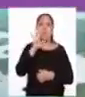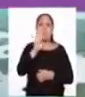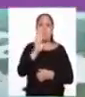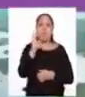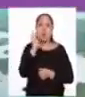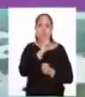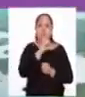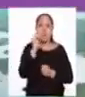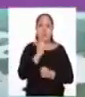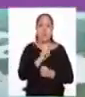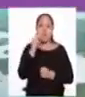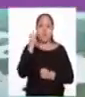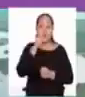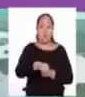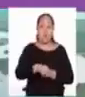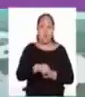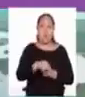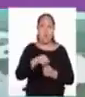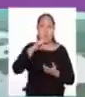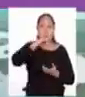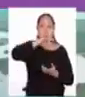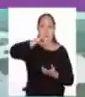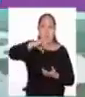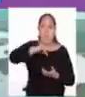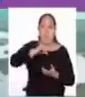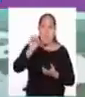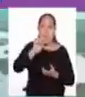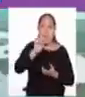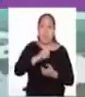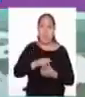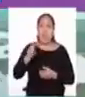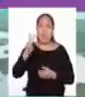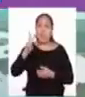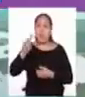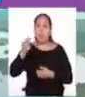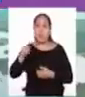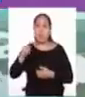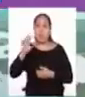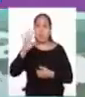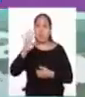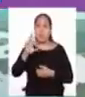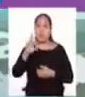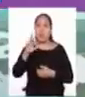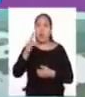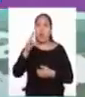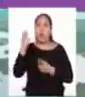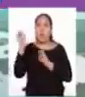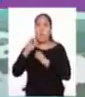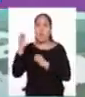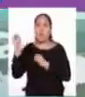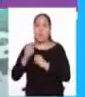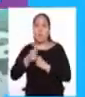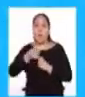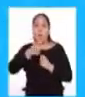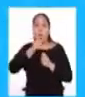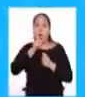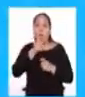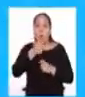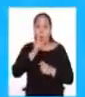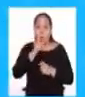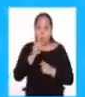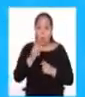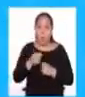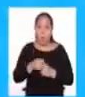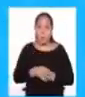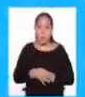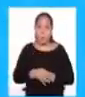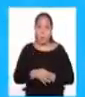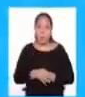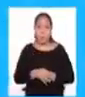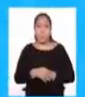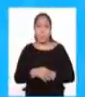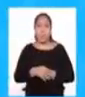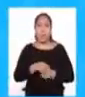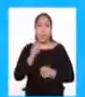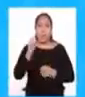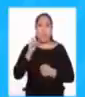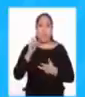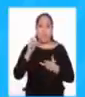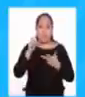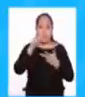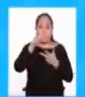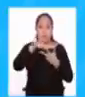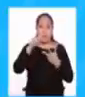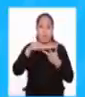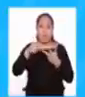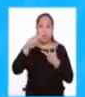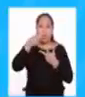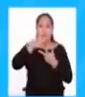97.5% es salada y el 2.5% es agua dulce. El agua se compone de 2 átomos